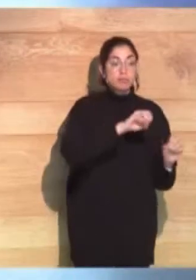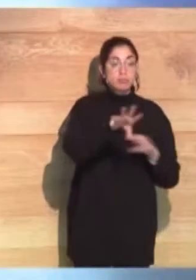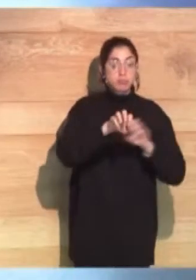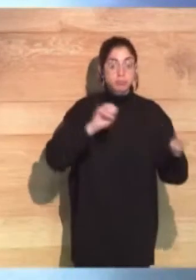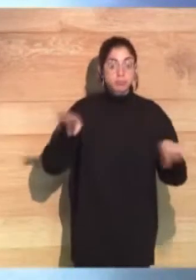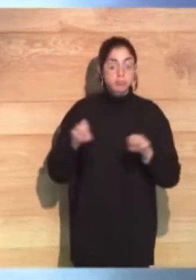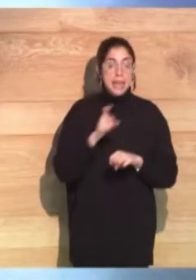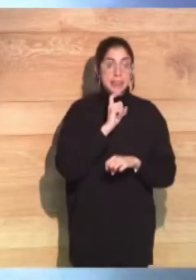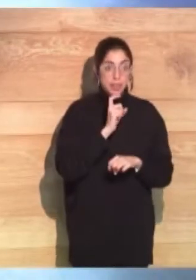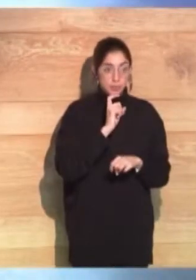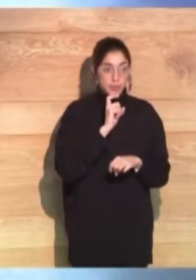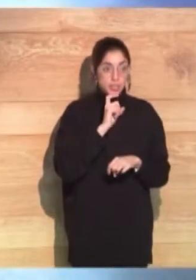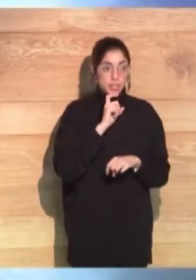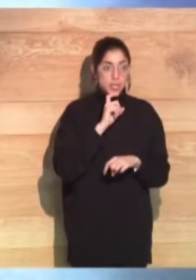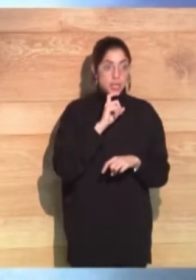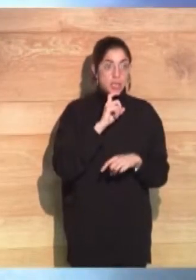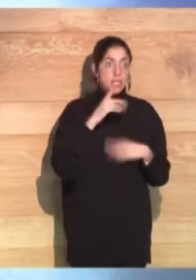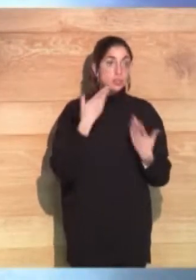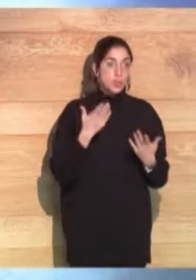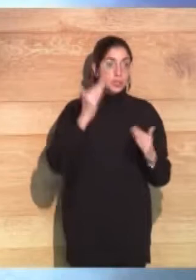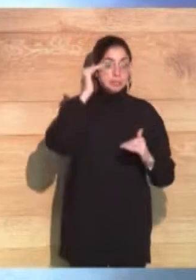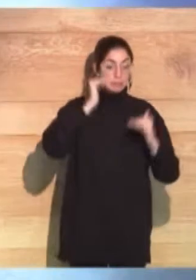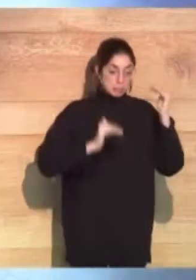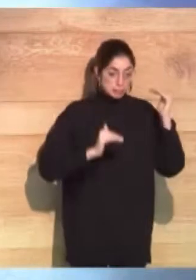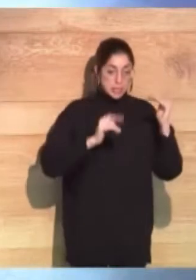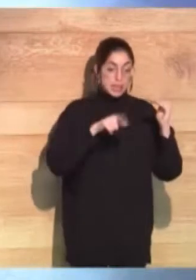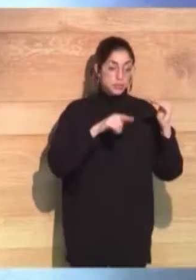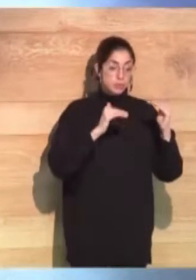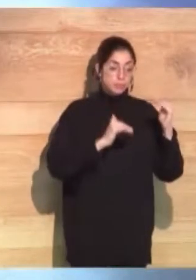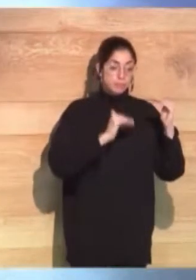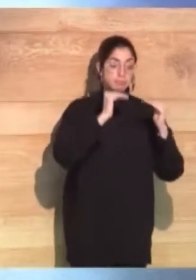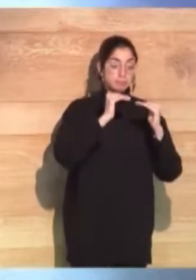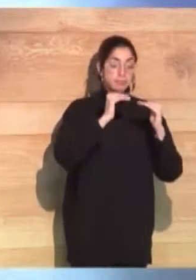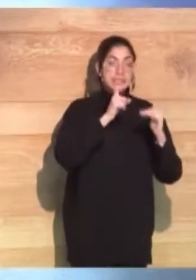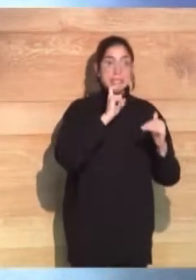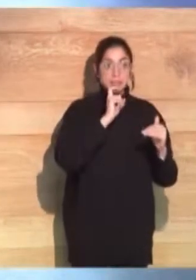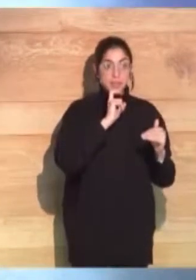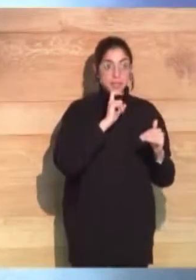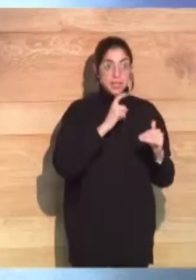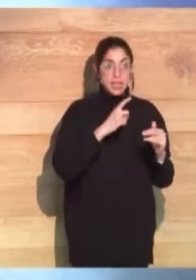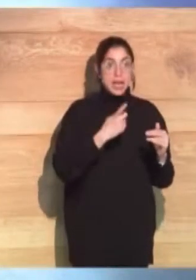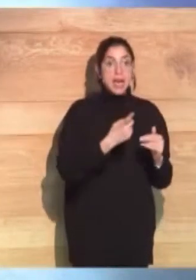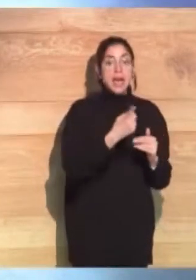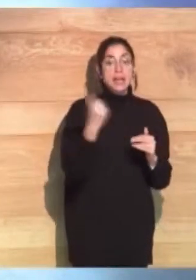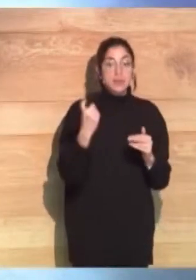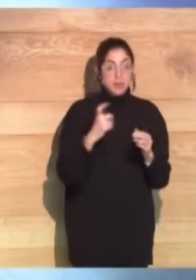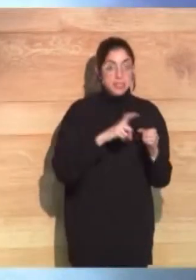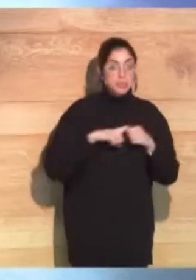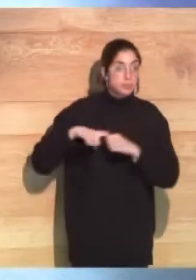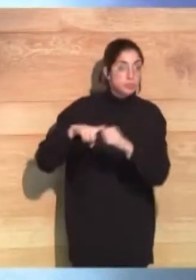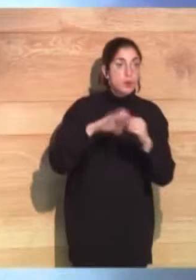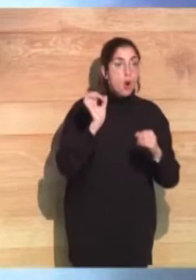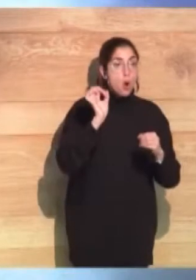difícil solventar las desigualdades, no solamente debido a la falta de solidaridad y a la falta de